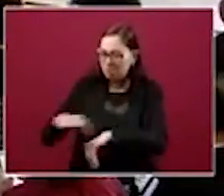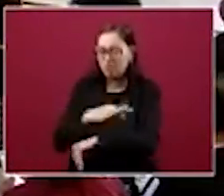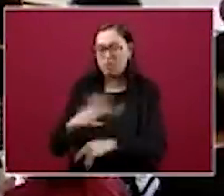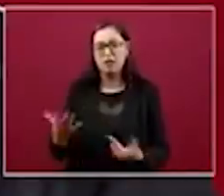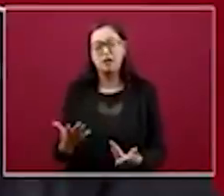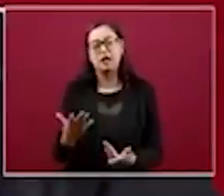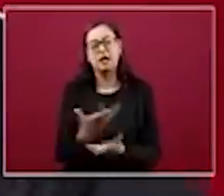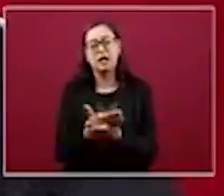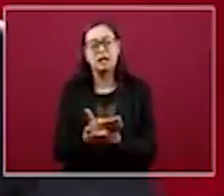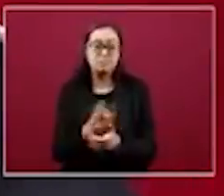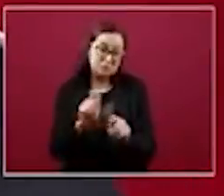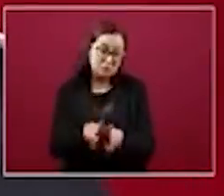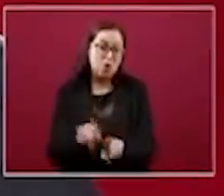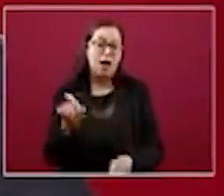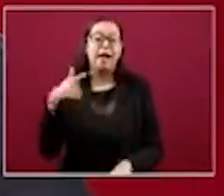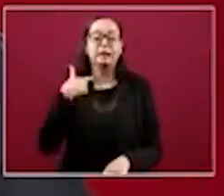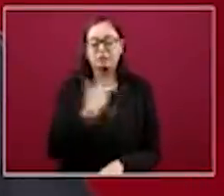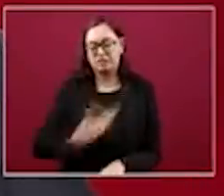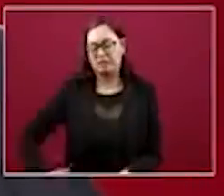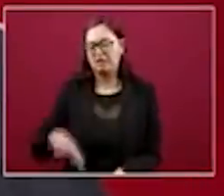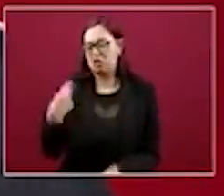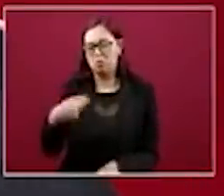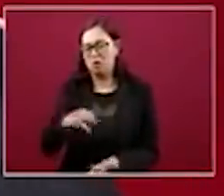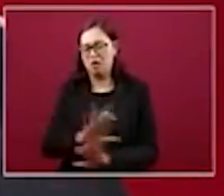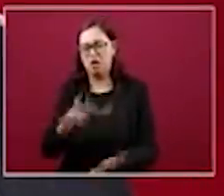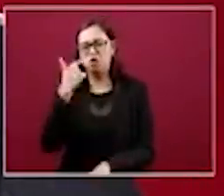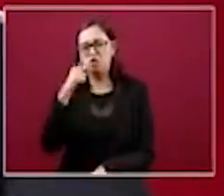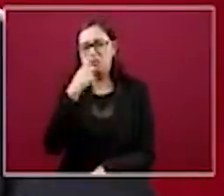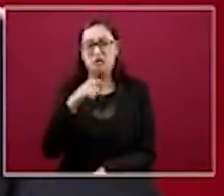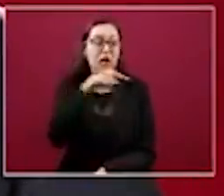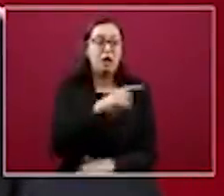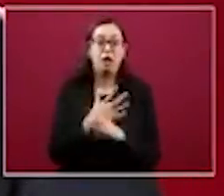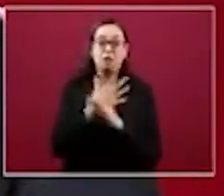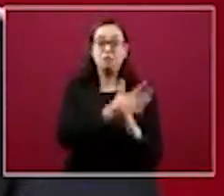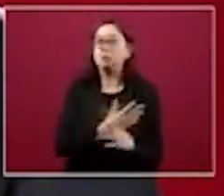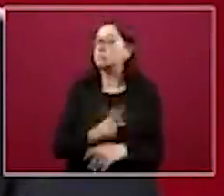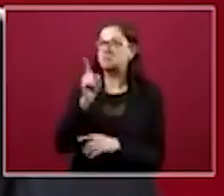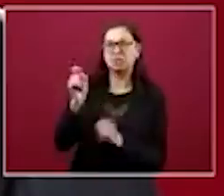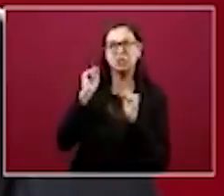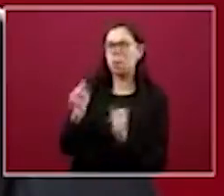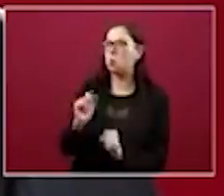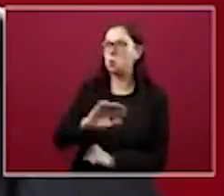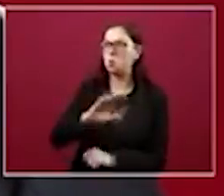que es preferible olvidar, pronosticó que se iban a caer